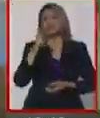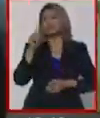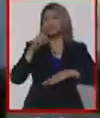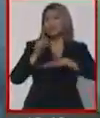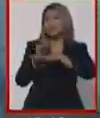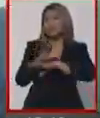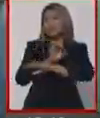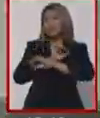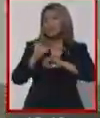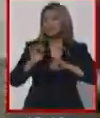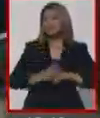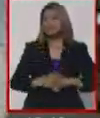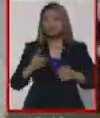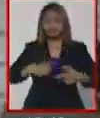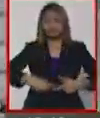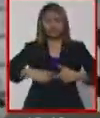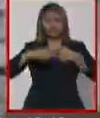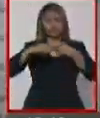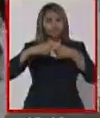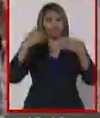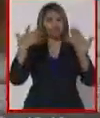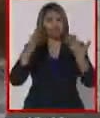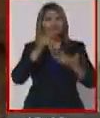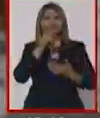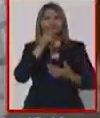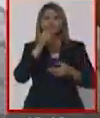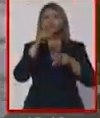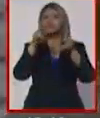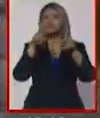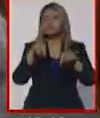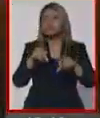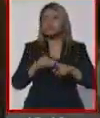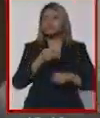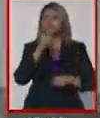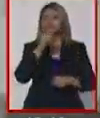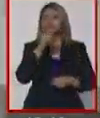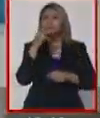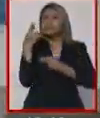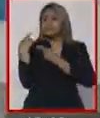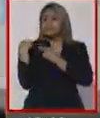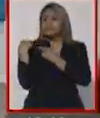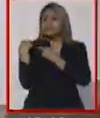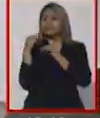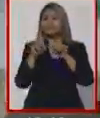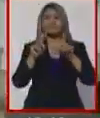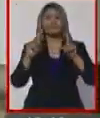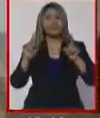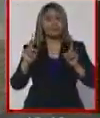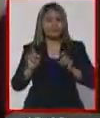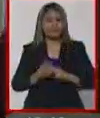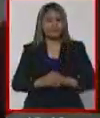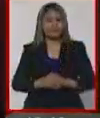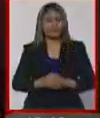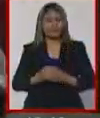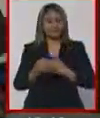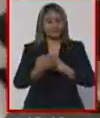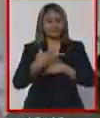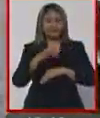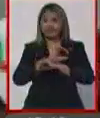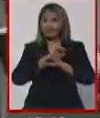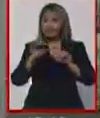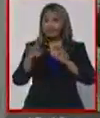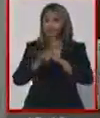no fue notificado. Está suspendido la audiencia, ¿ya? ¿Quiénes eran las personas imputadas? ¿Ya? Es que no me